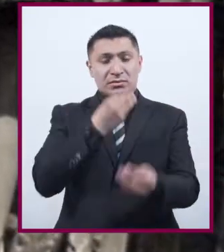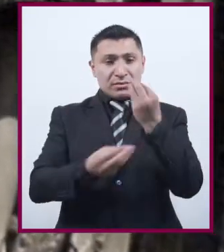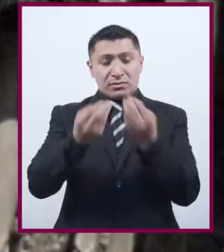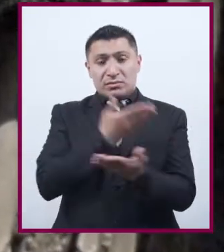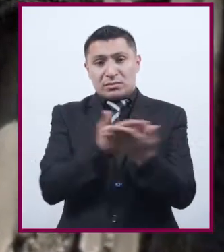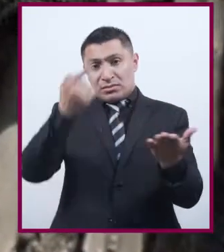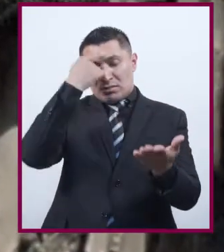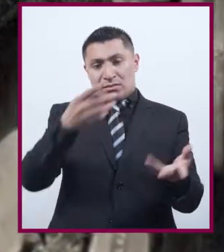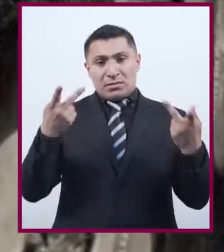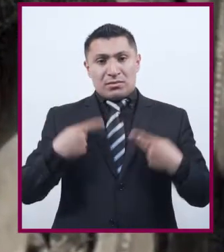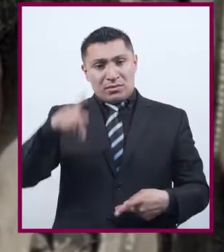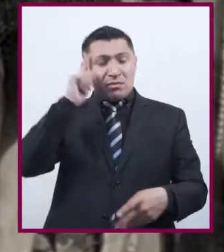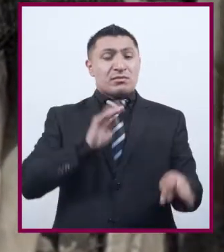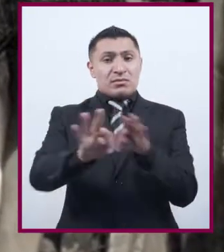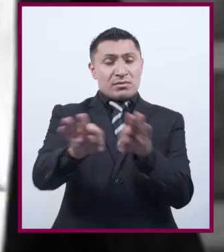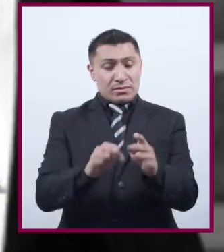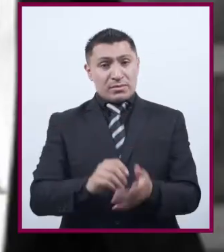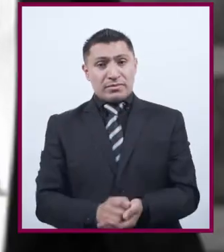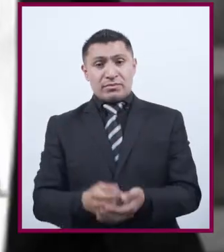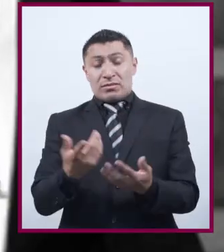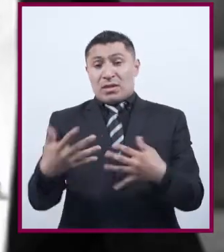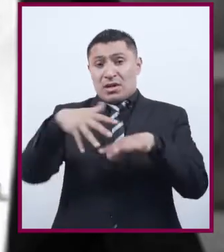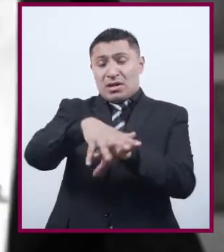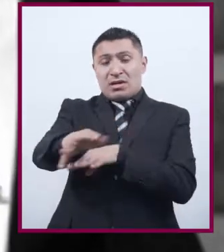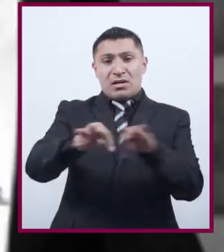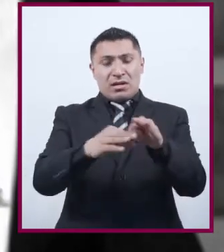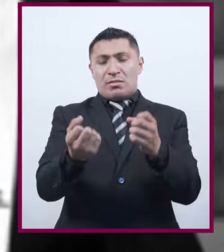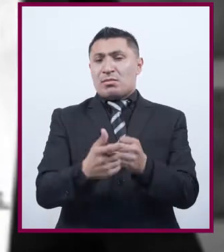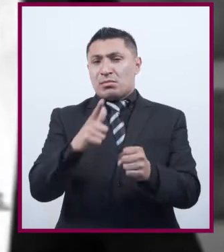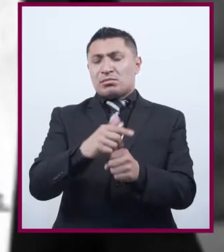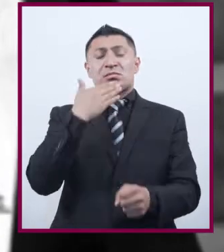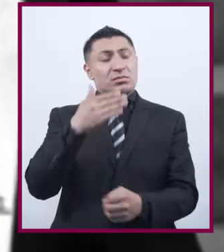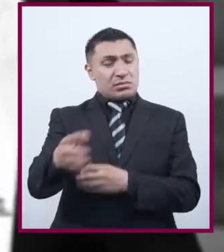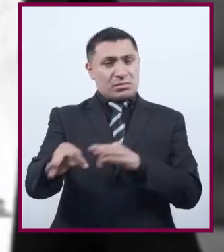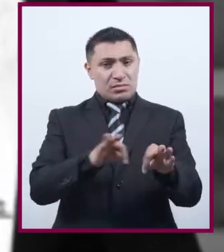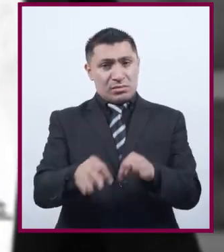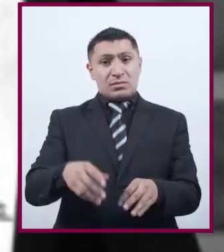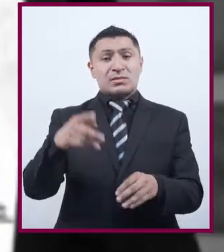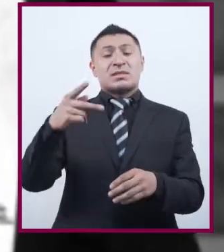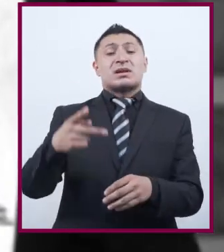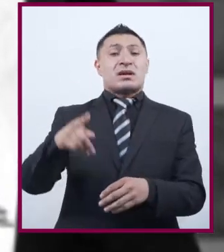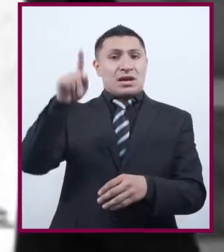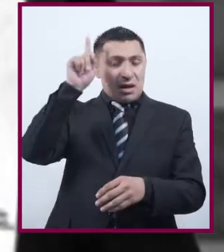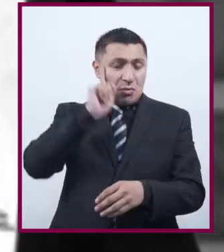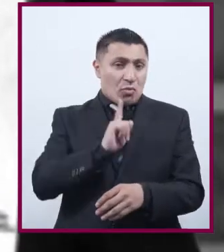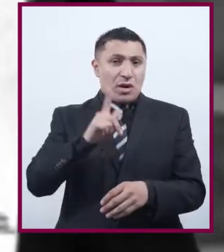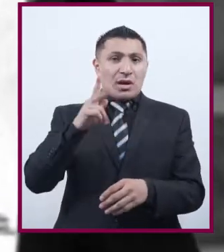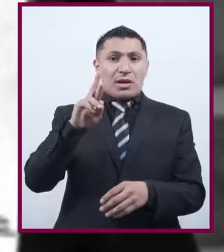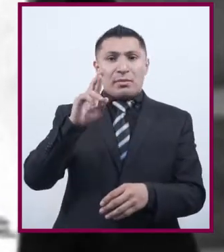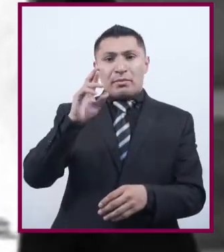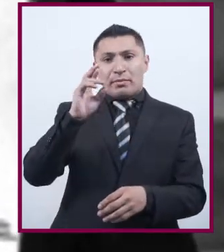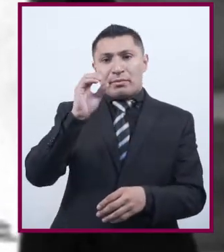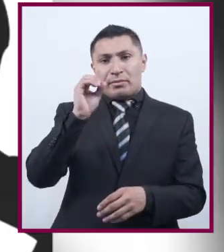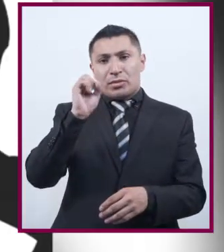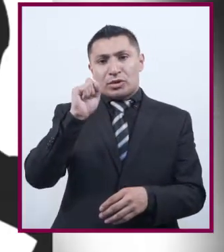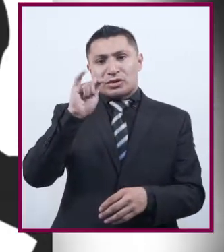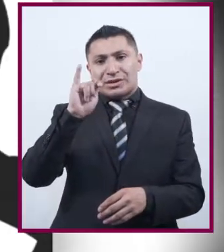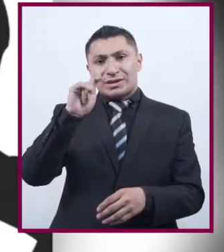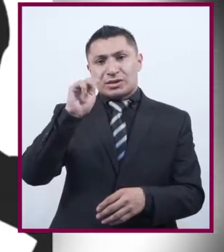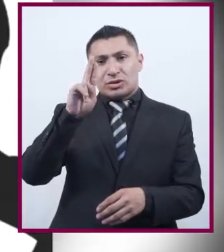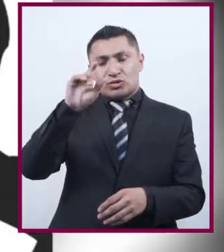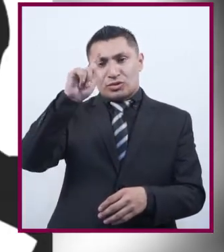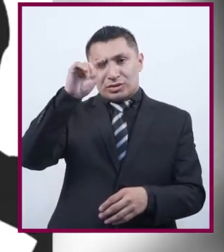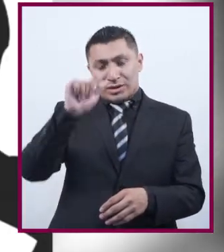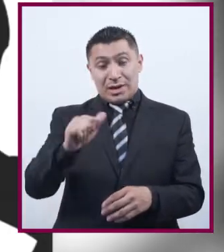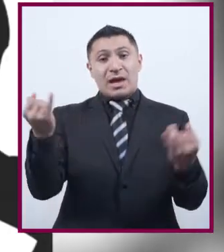trabajadoras, la reintegración al trabajo socialmente productivo de las prostitutas y la igualdad de derechos ciudadanos. Su medio